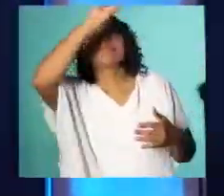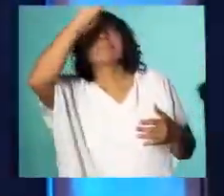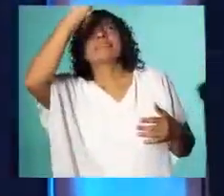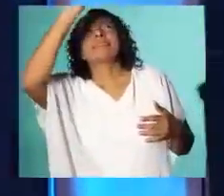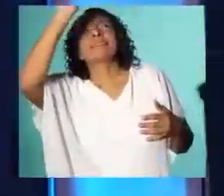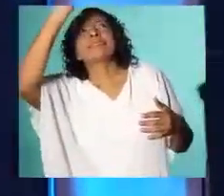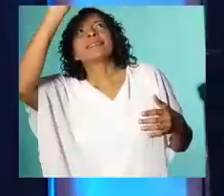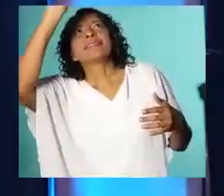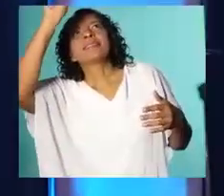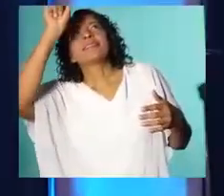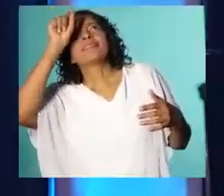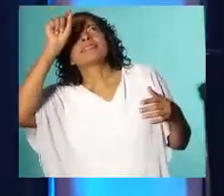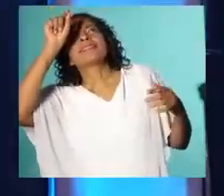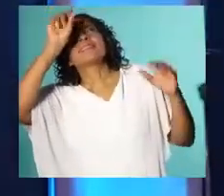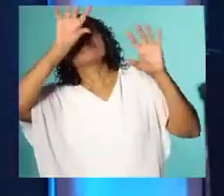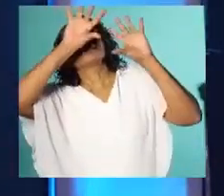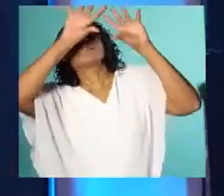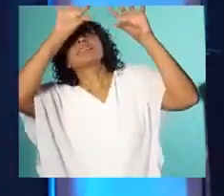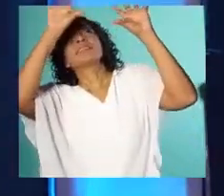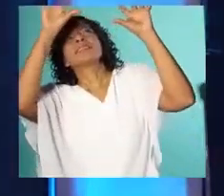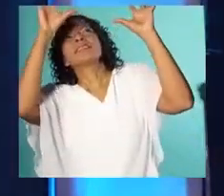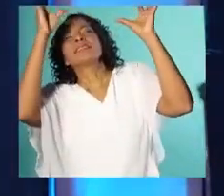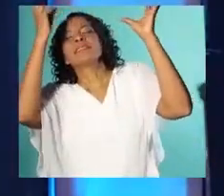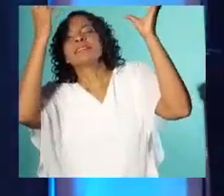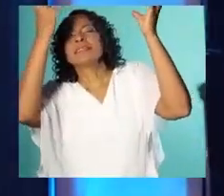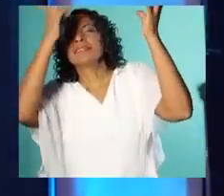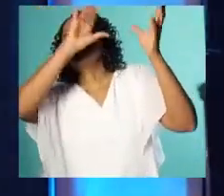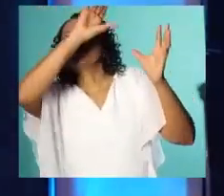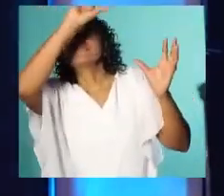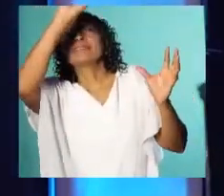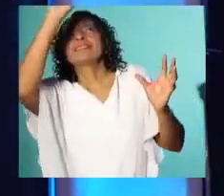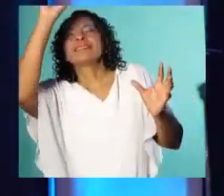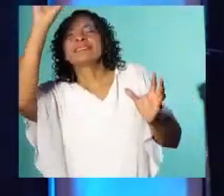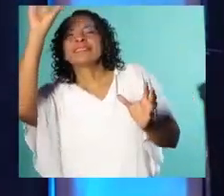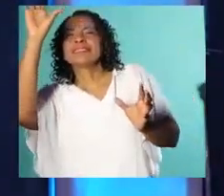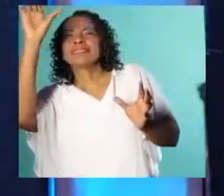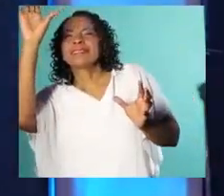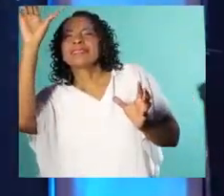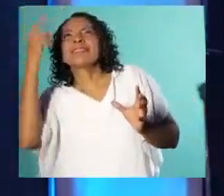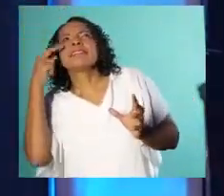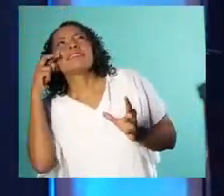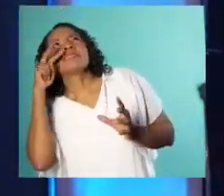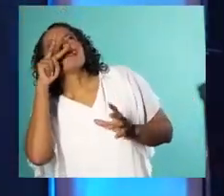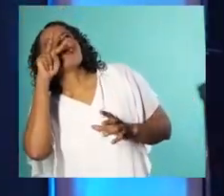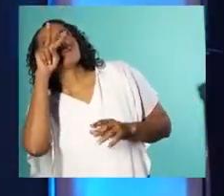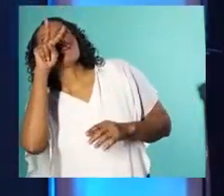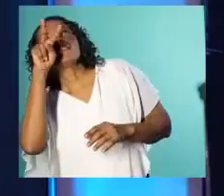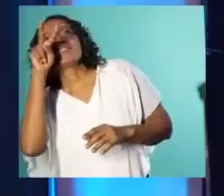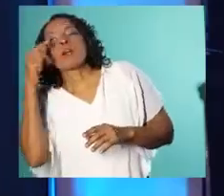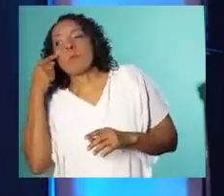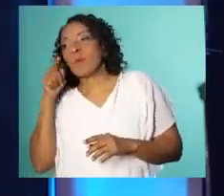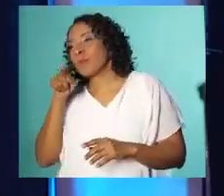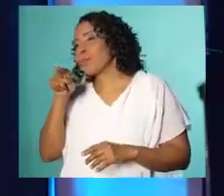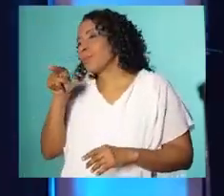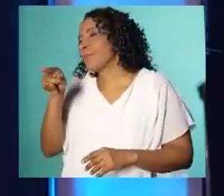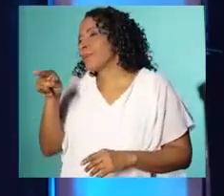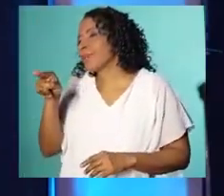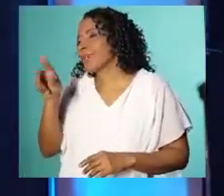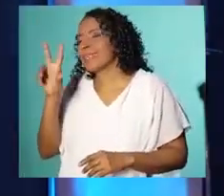Espacio se queda dejándose mirar como tú no se deja tocar.